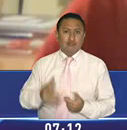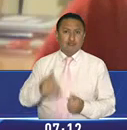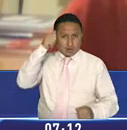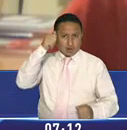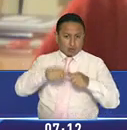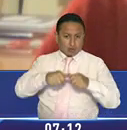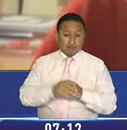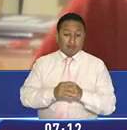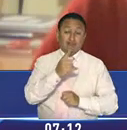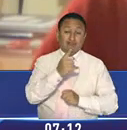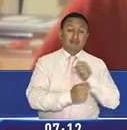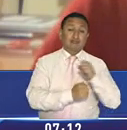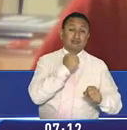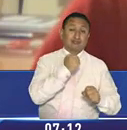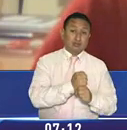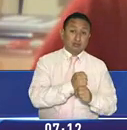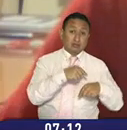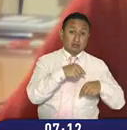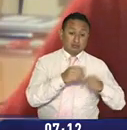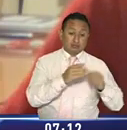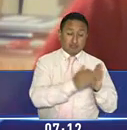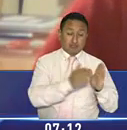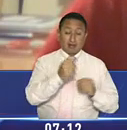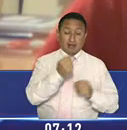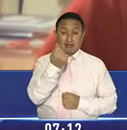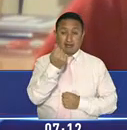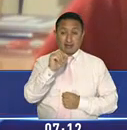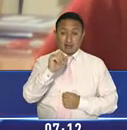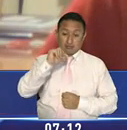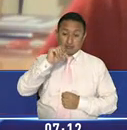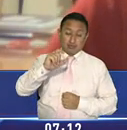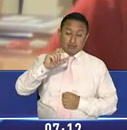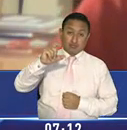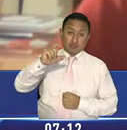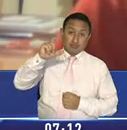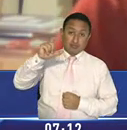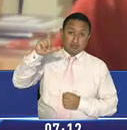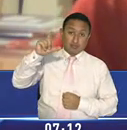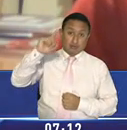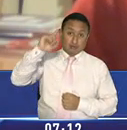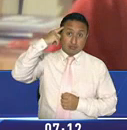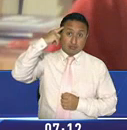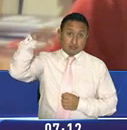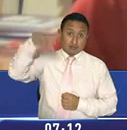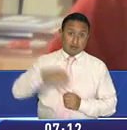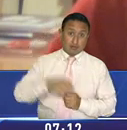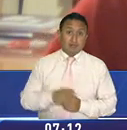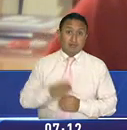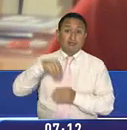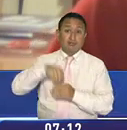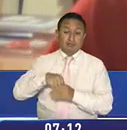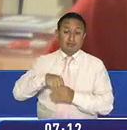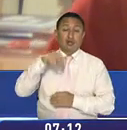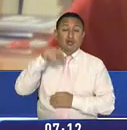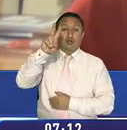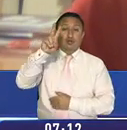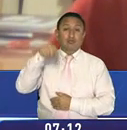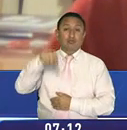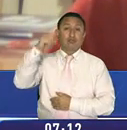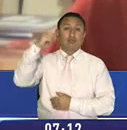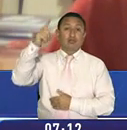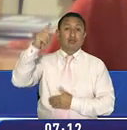con estos incrementos de precios, el Estado prácticamente se está ahorrando 2,000 millones de dólares